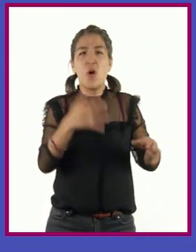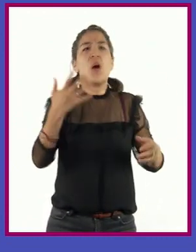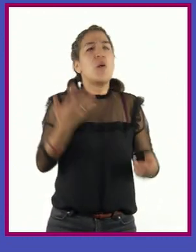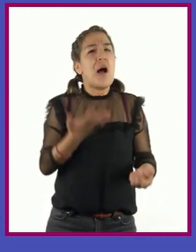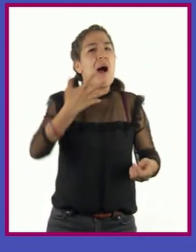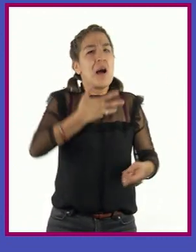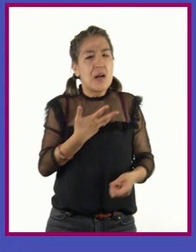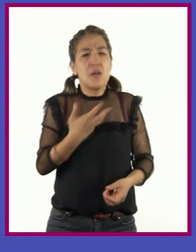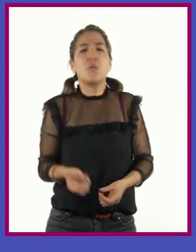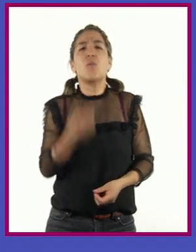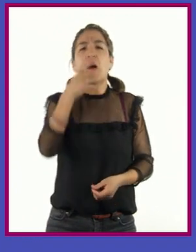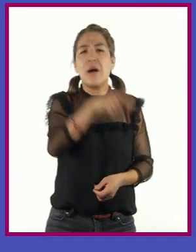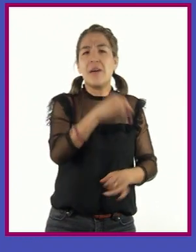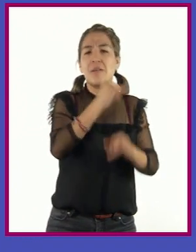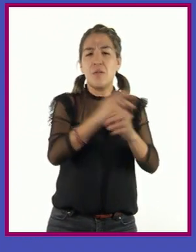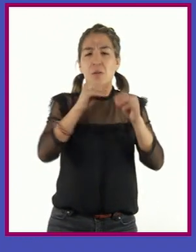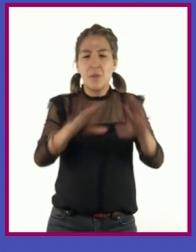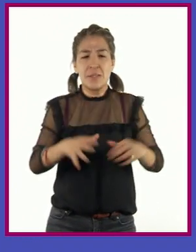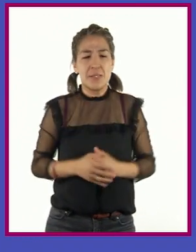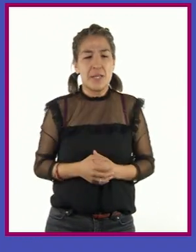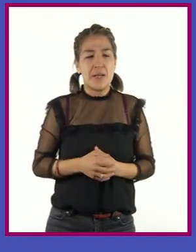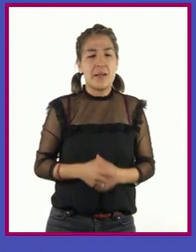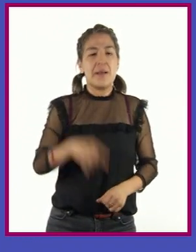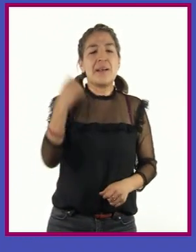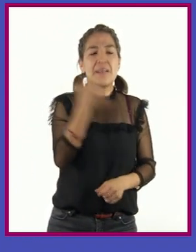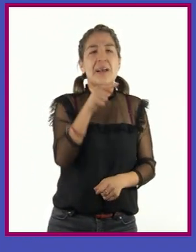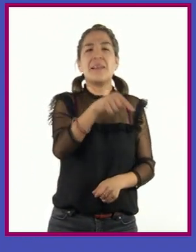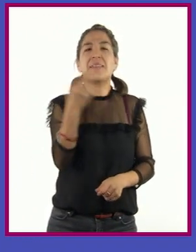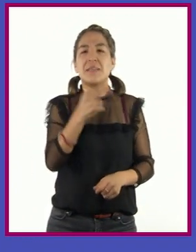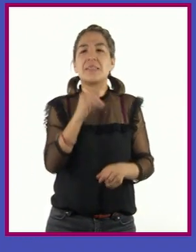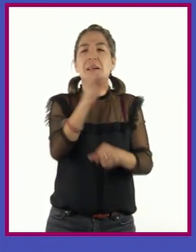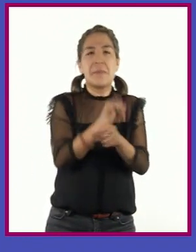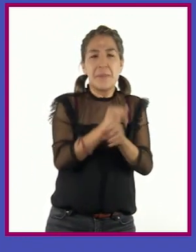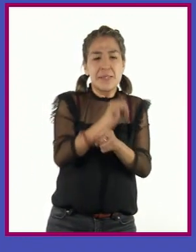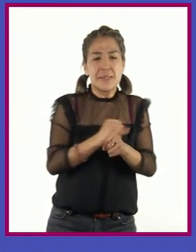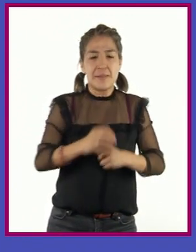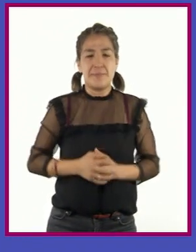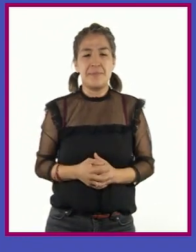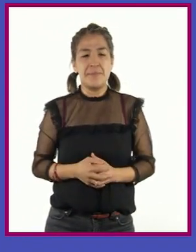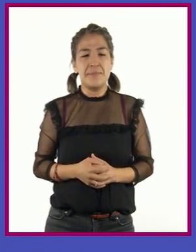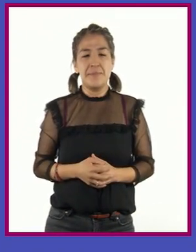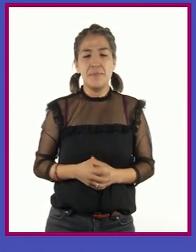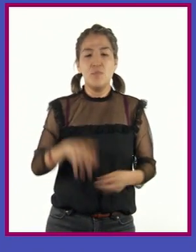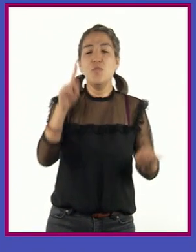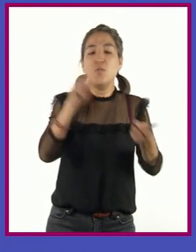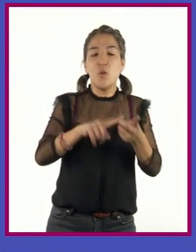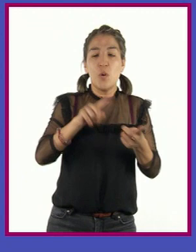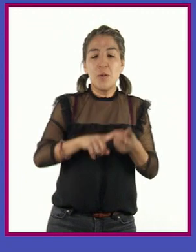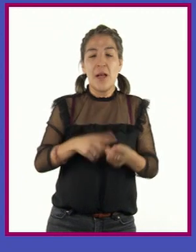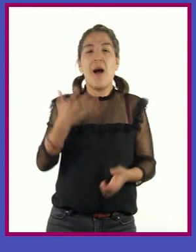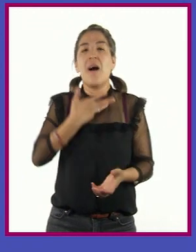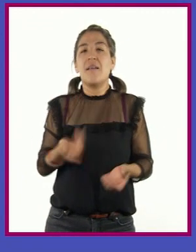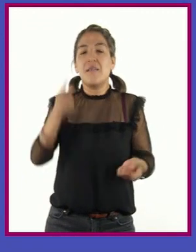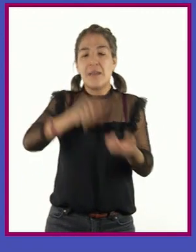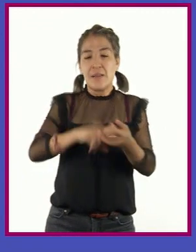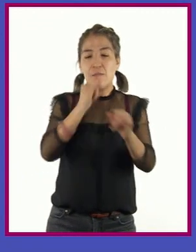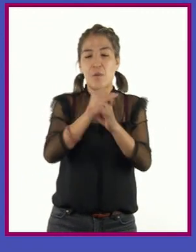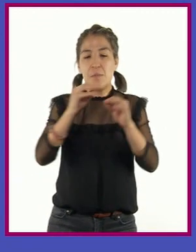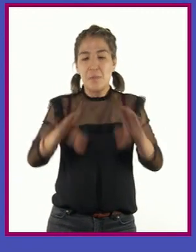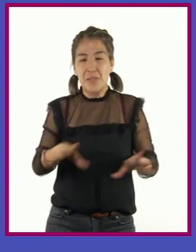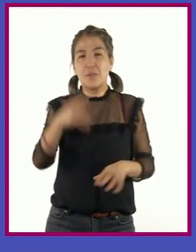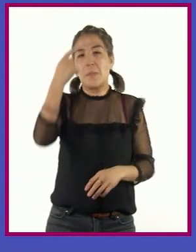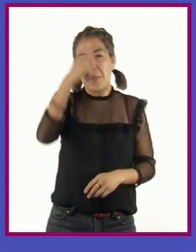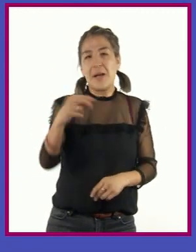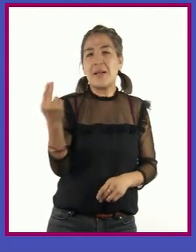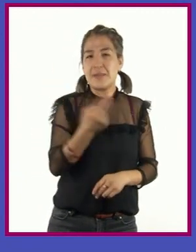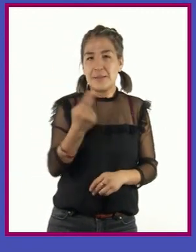búsqueda? ¿Qué se necesita investigar? dónde obtener la información que se